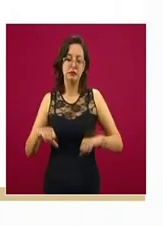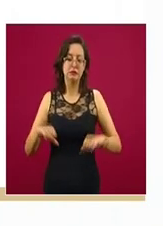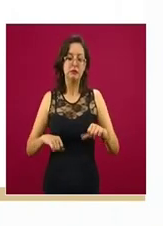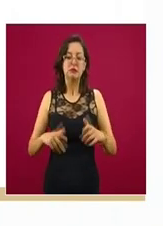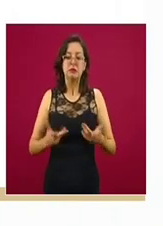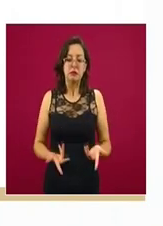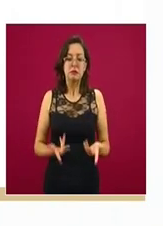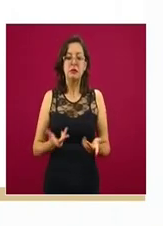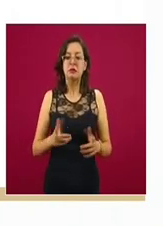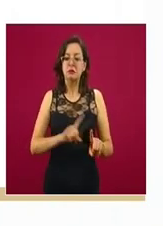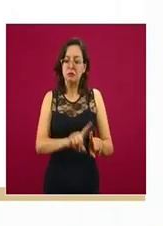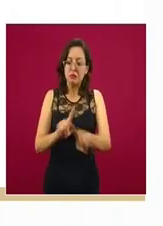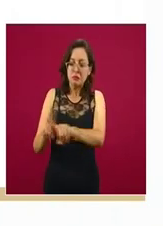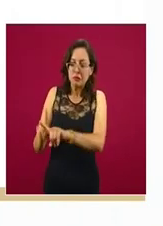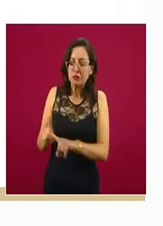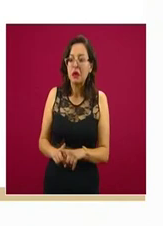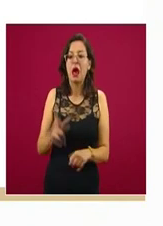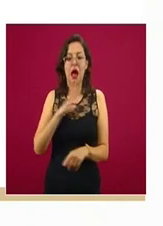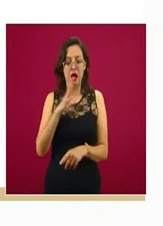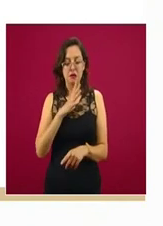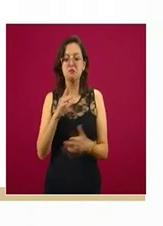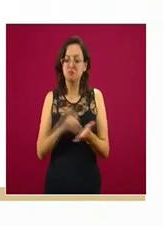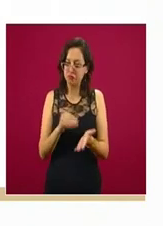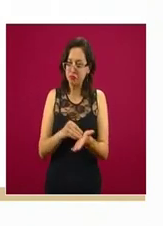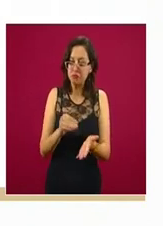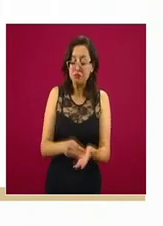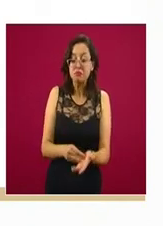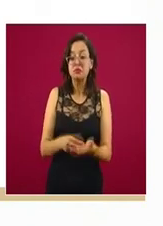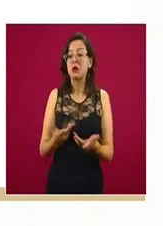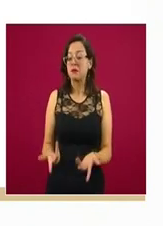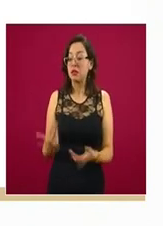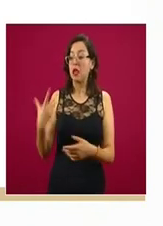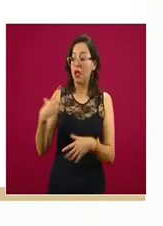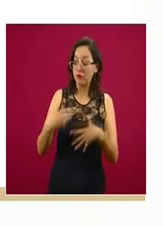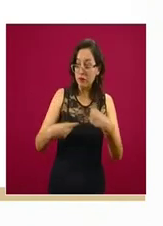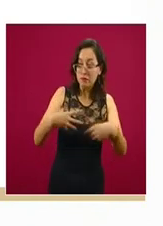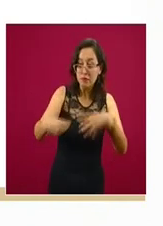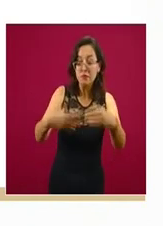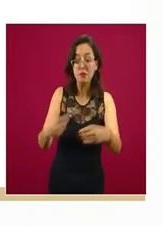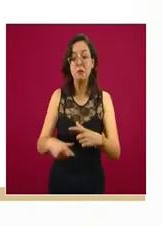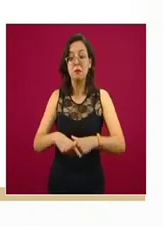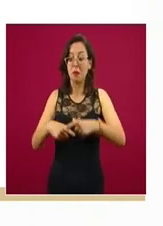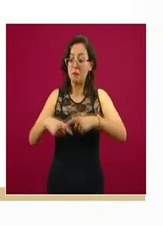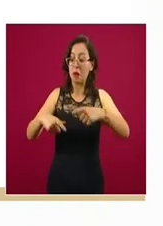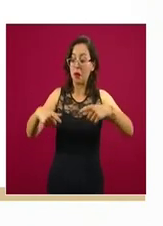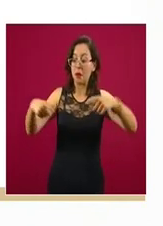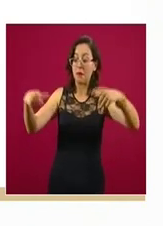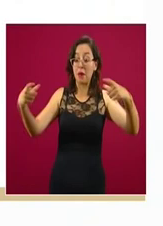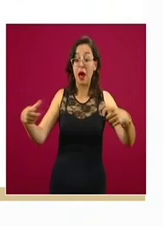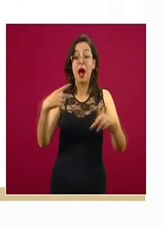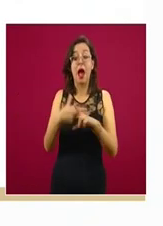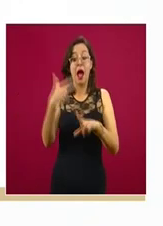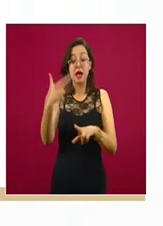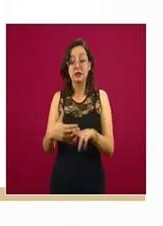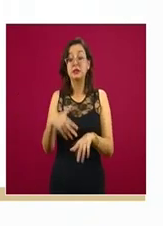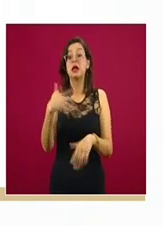llegado al punto máximo de la epidemia. Seguiremos viendo que aumentan y aumentan y aumentan los casos hasta que lleguemos en